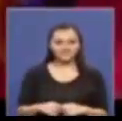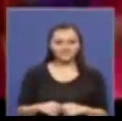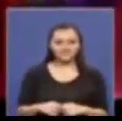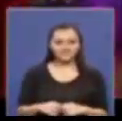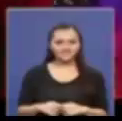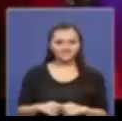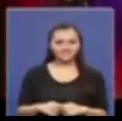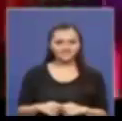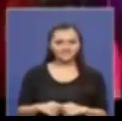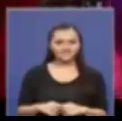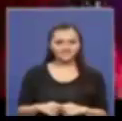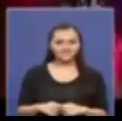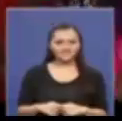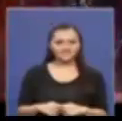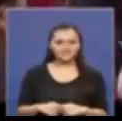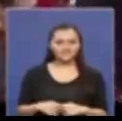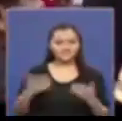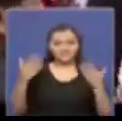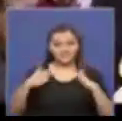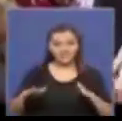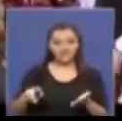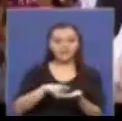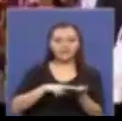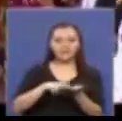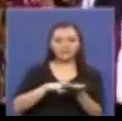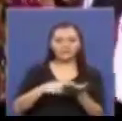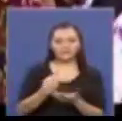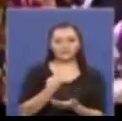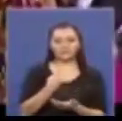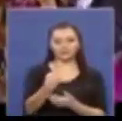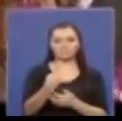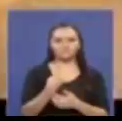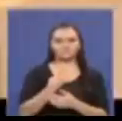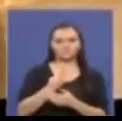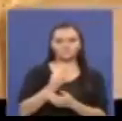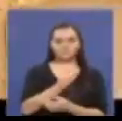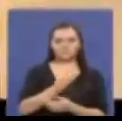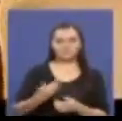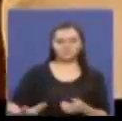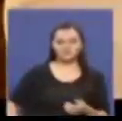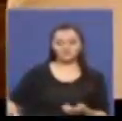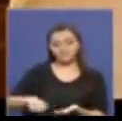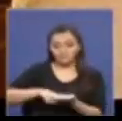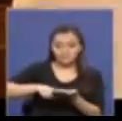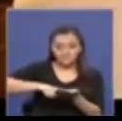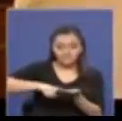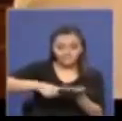Bueno, luego tuvimos la reunión bilateral con Michelle, que